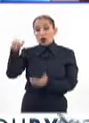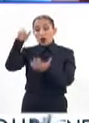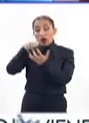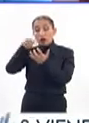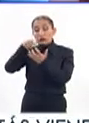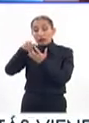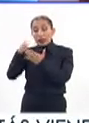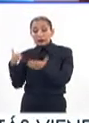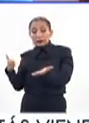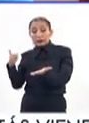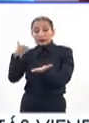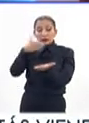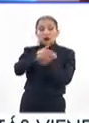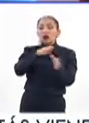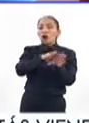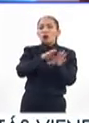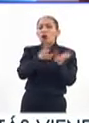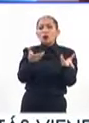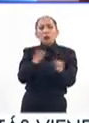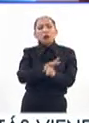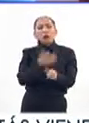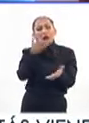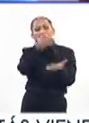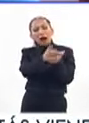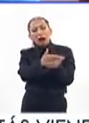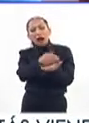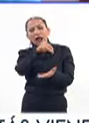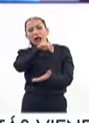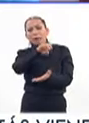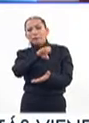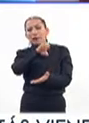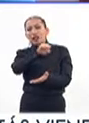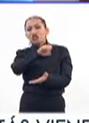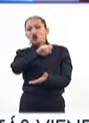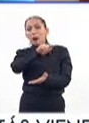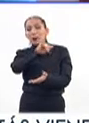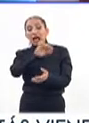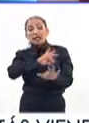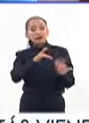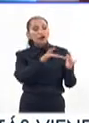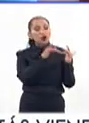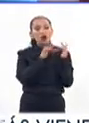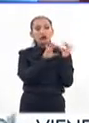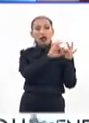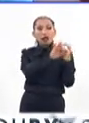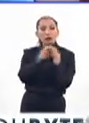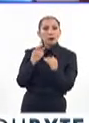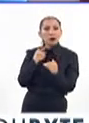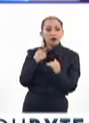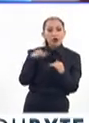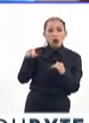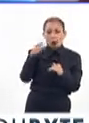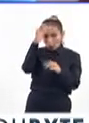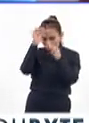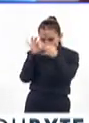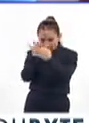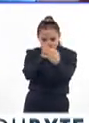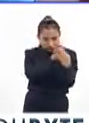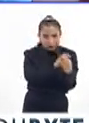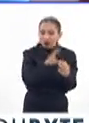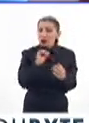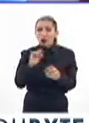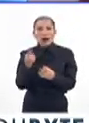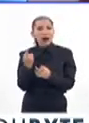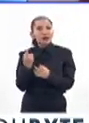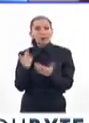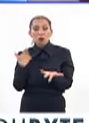Cortés logra entrar a Mesoamérica es una alianza política. No